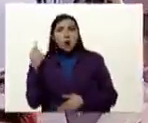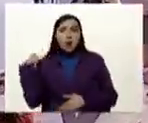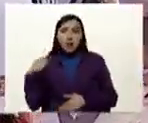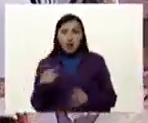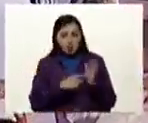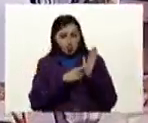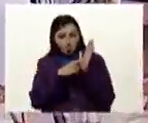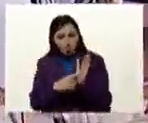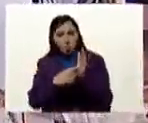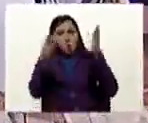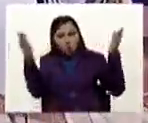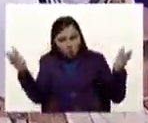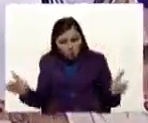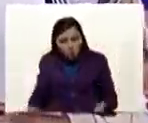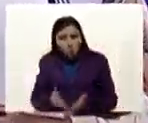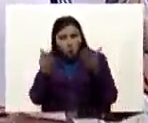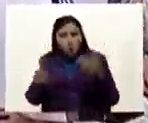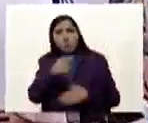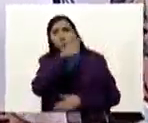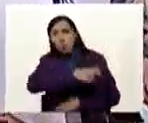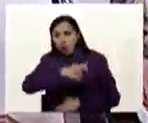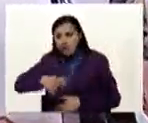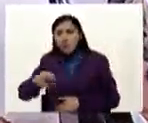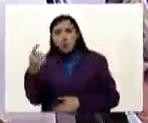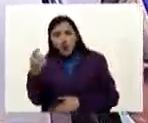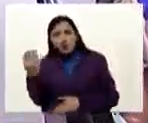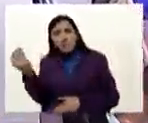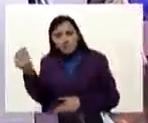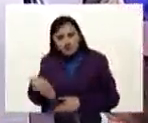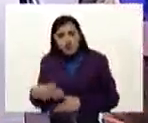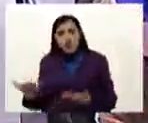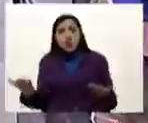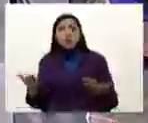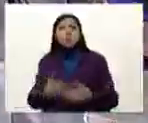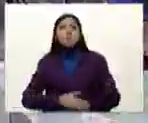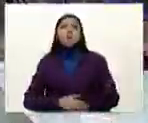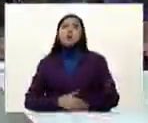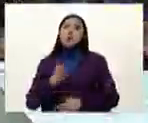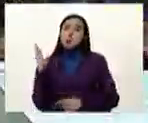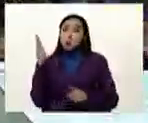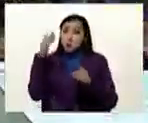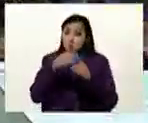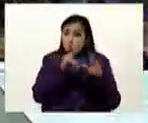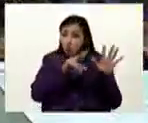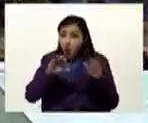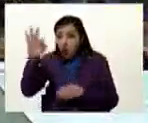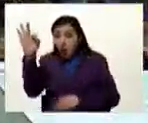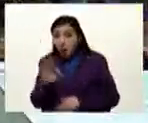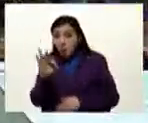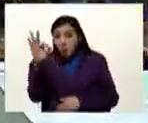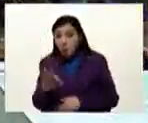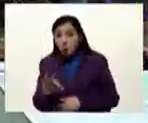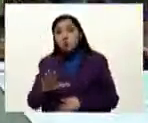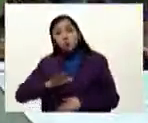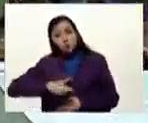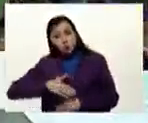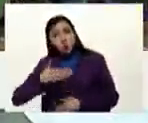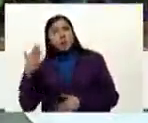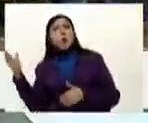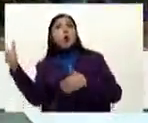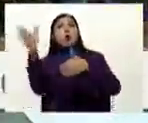y motivamos a los que aún faltan, estoy seguro que la meta del 70% la vamos a